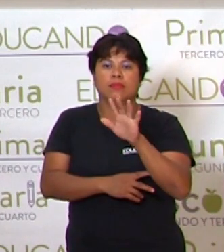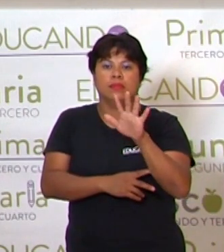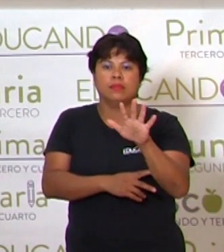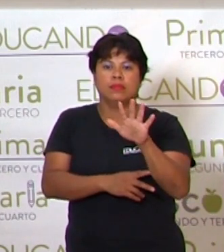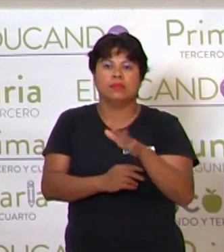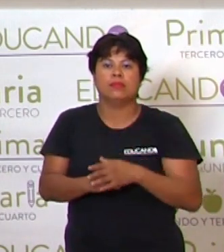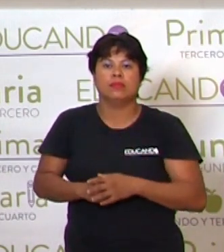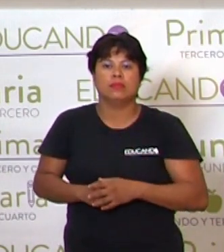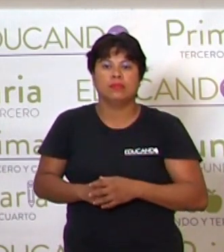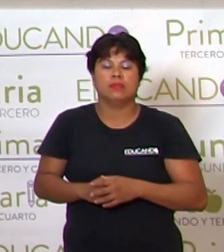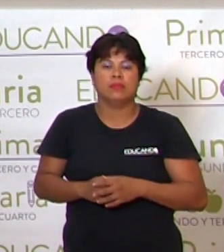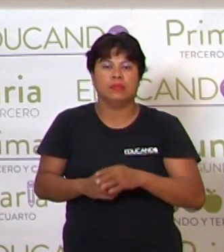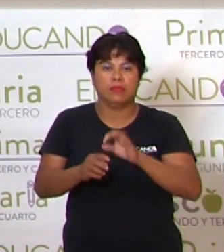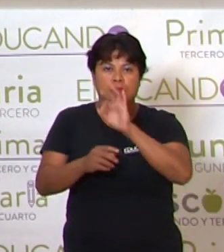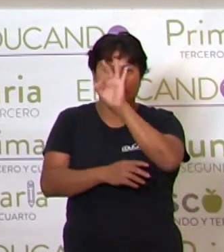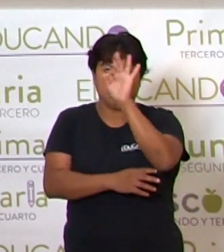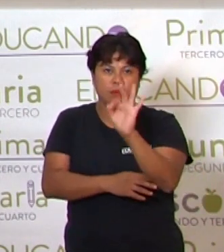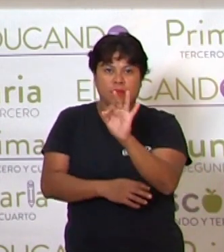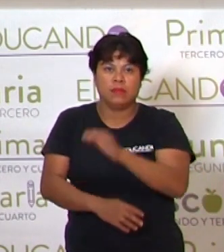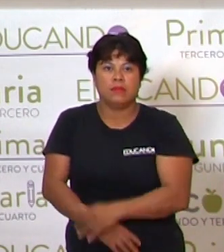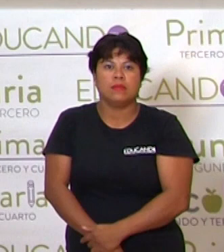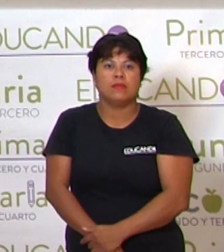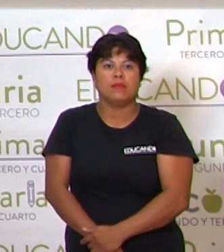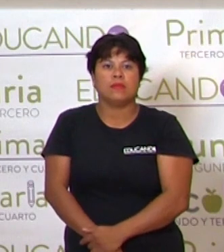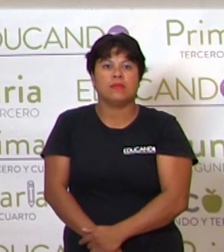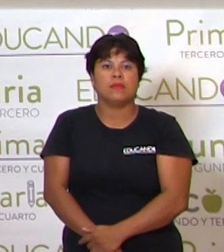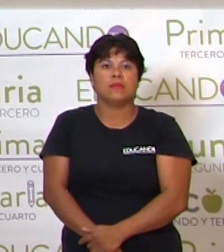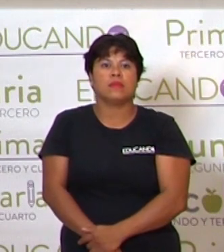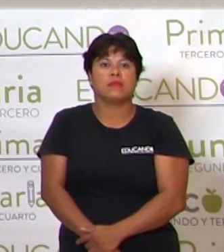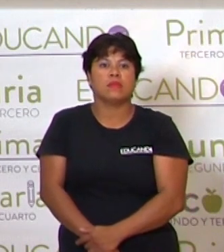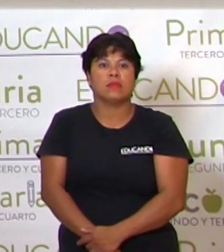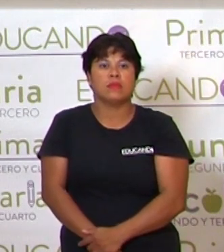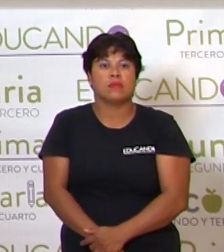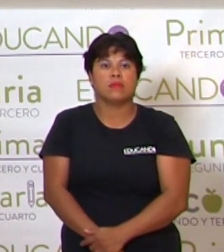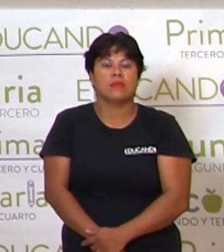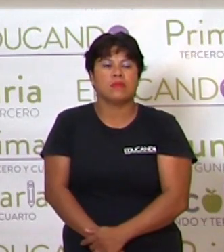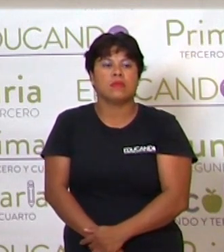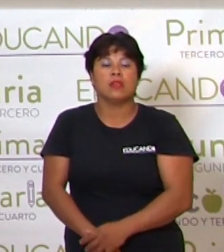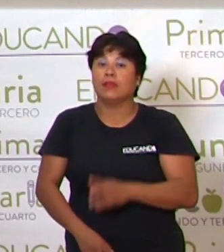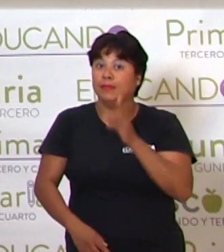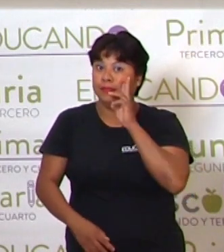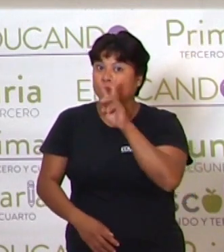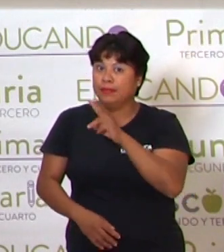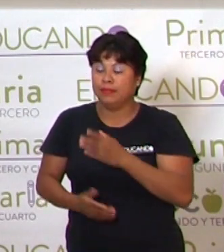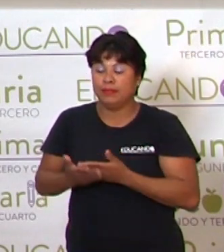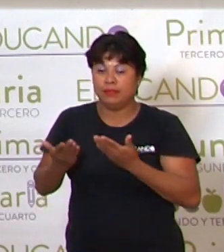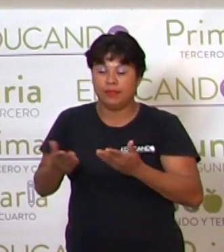75 grados. ¿Sí? Ahora bien, vamos a ver el ángulo